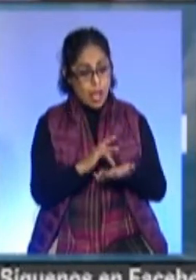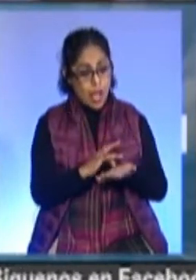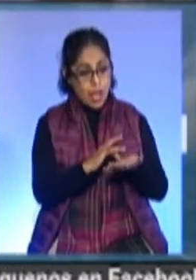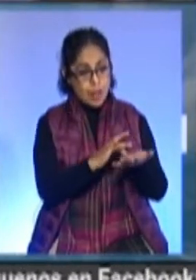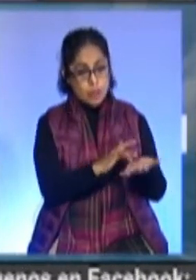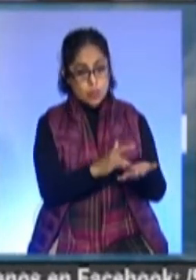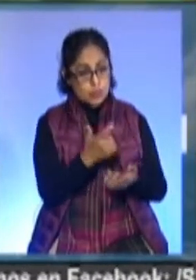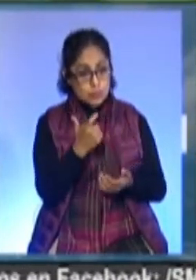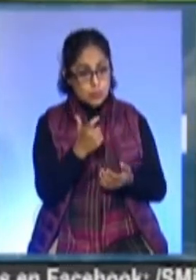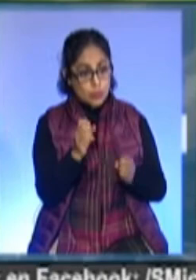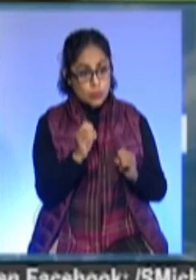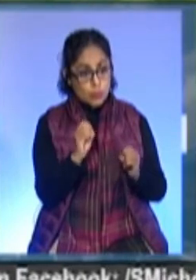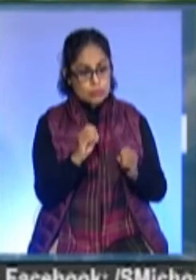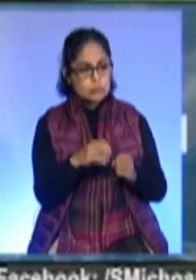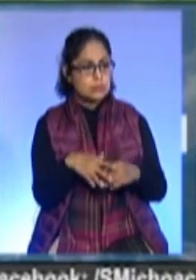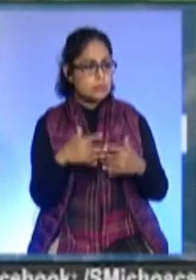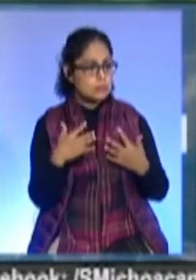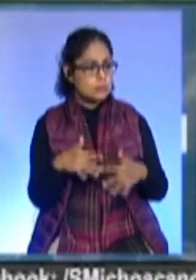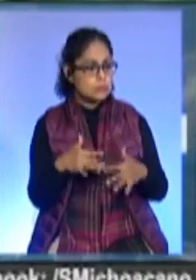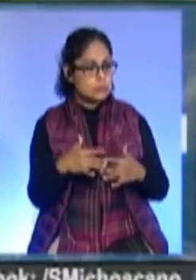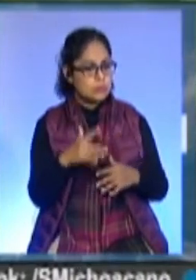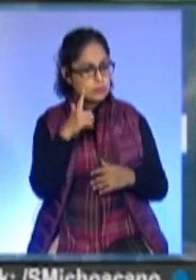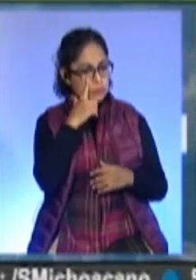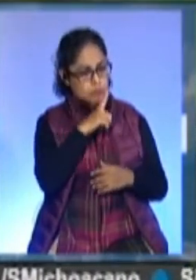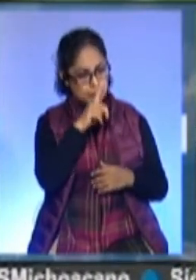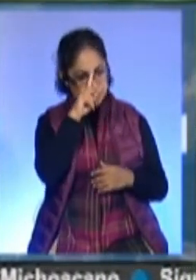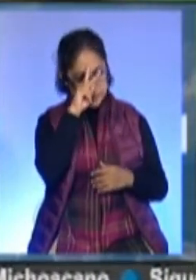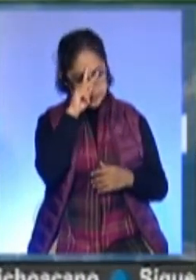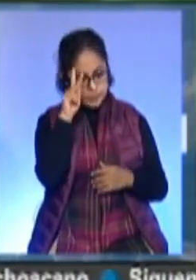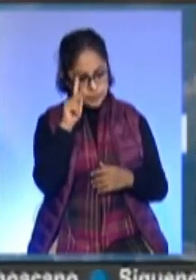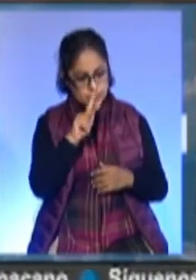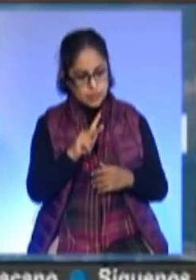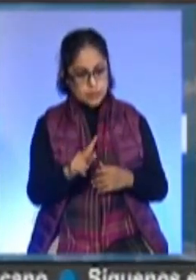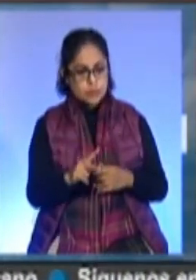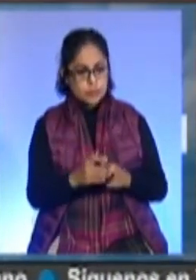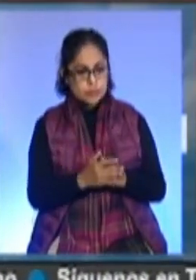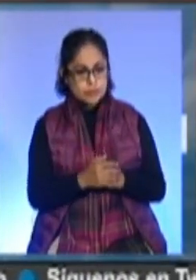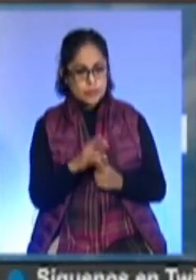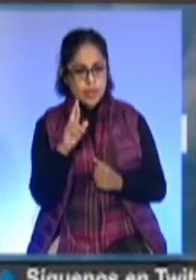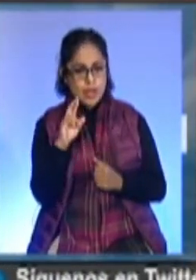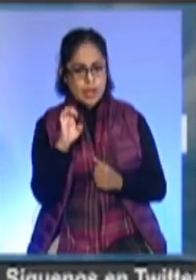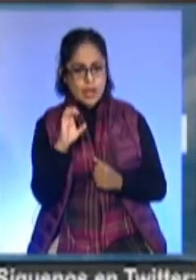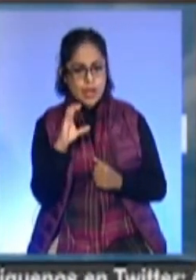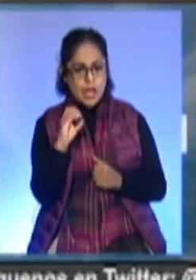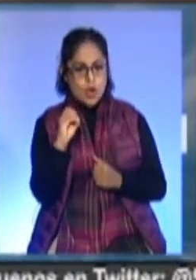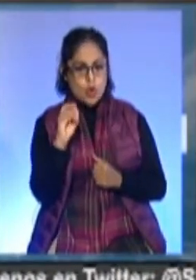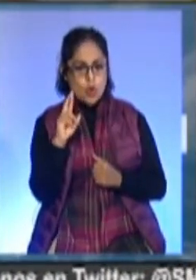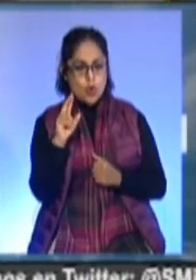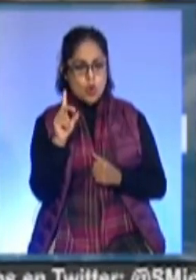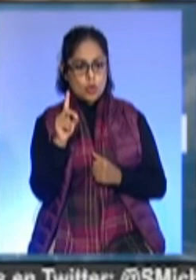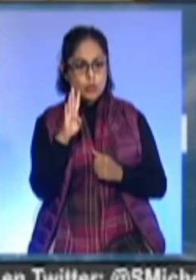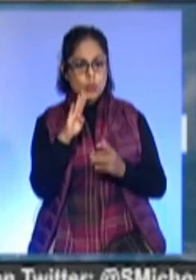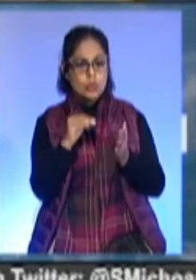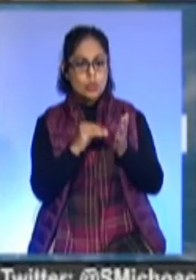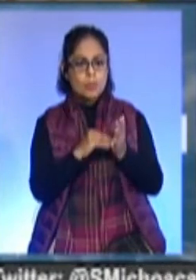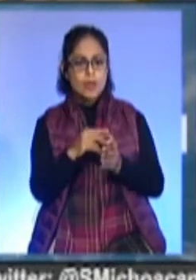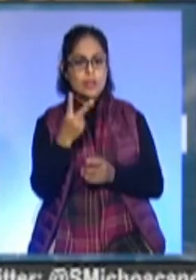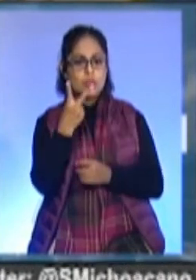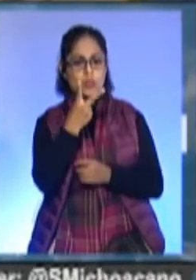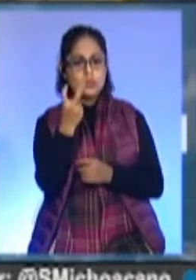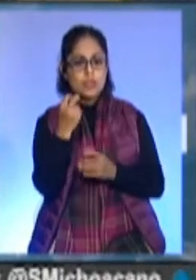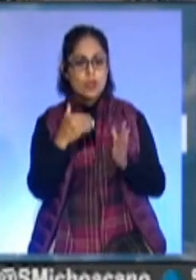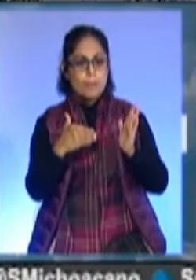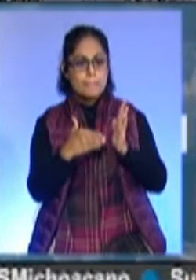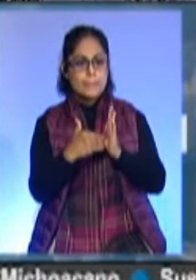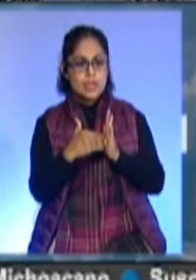económico durante la pandemia, otra situación hubiera sido. Y estamos en récord, el tema de que sean 4.200 millones